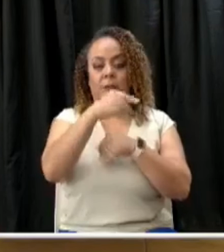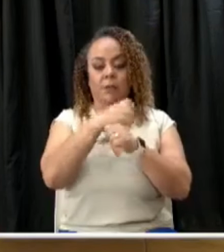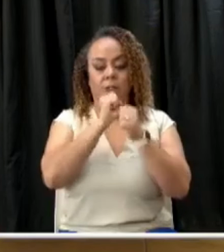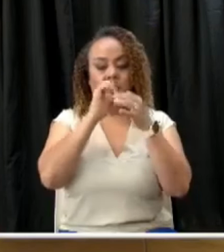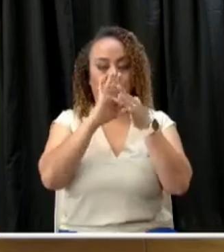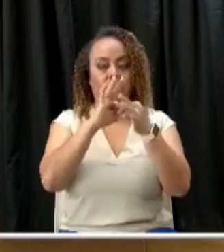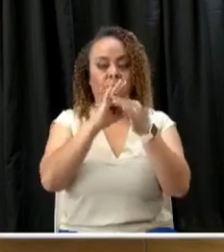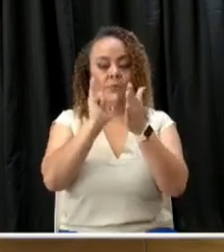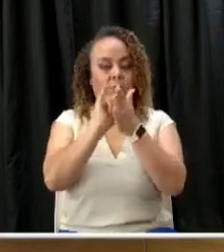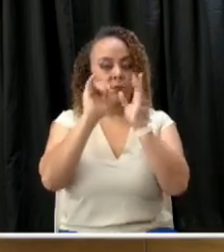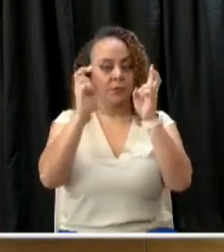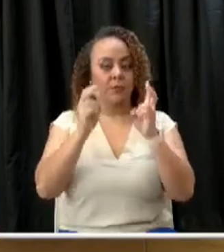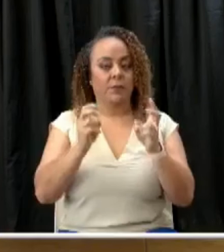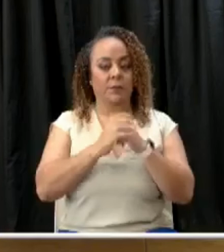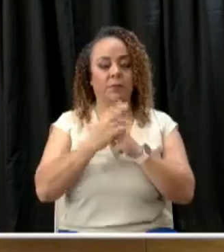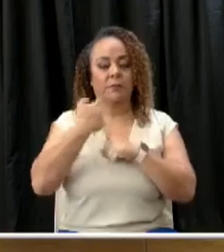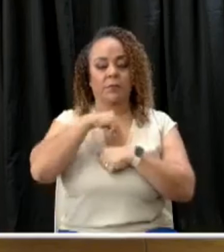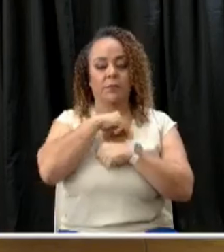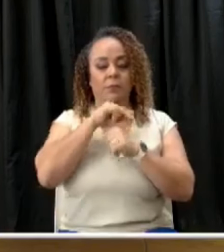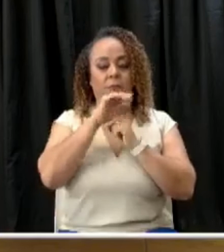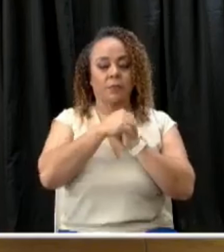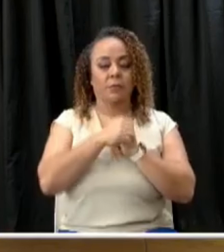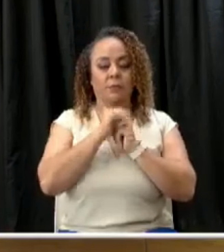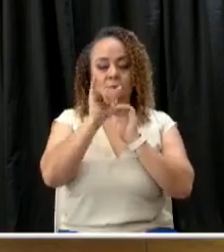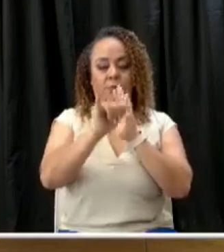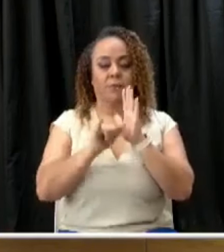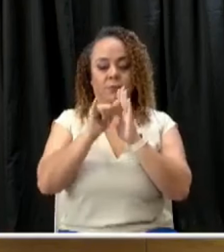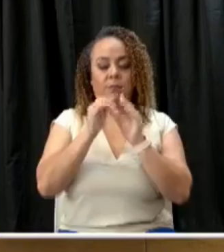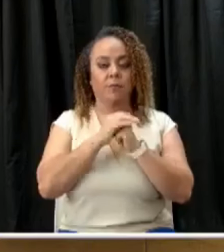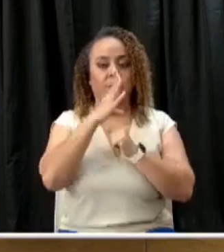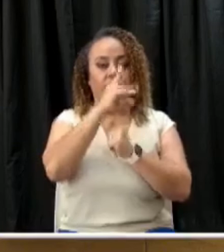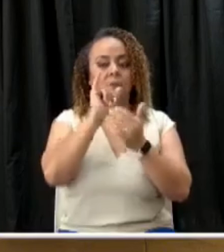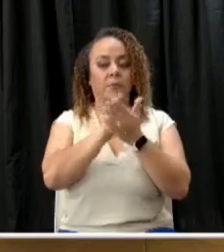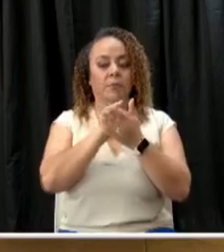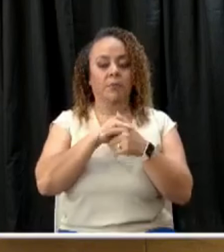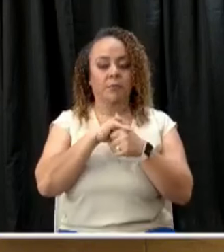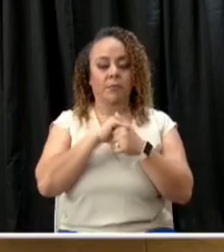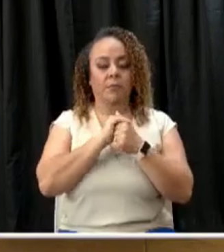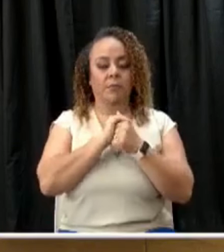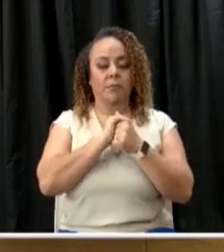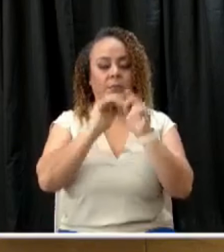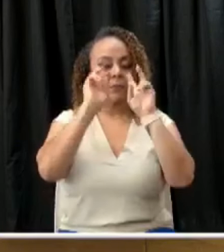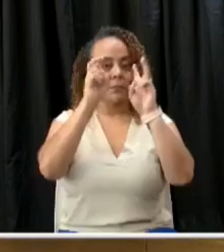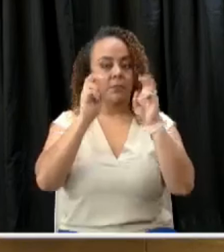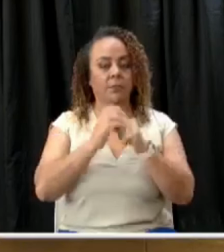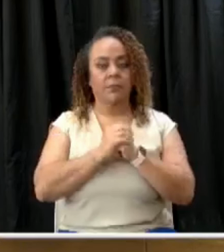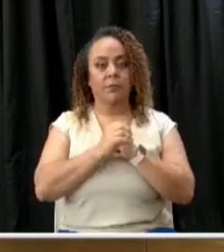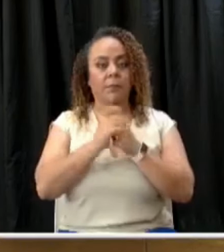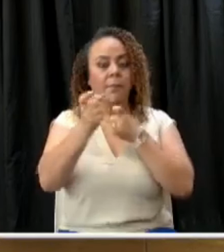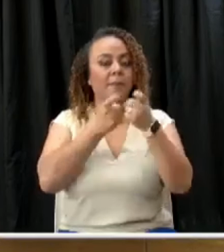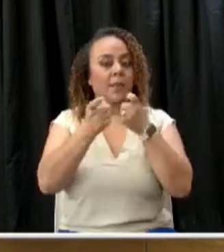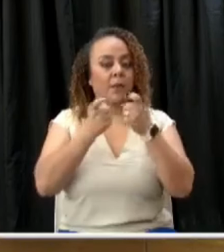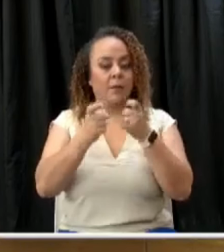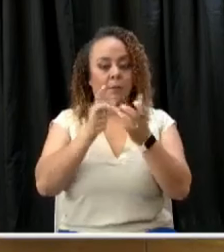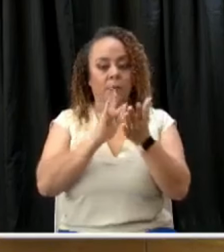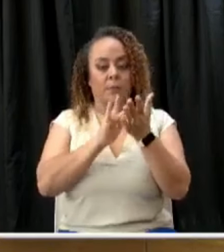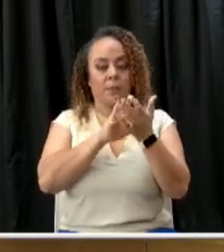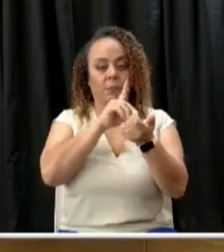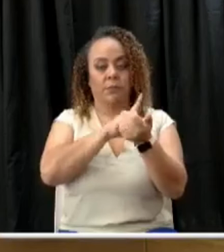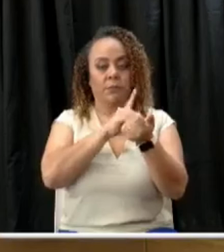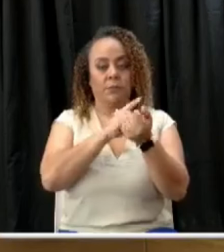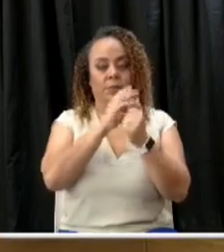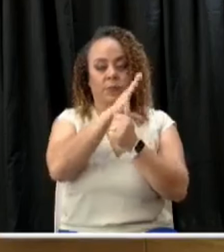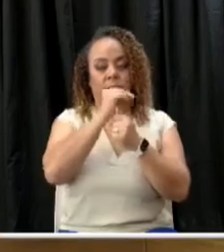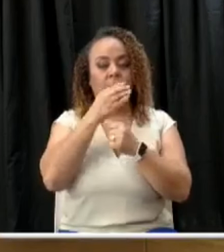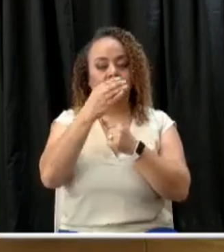sobre estos temas en nuestro canal de YouTube. Ahí están el tema del manejo de los medicamentos y cuáles